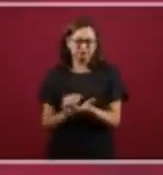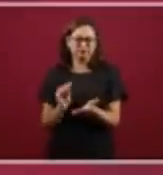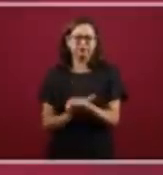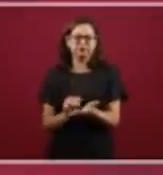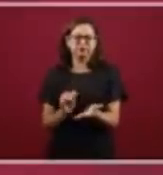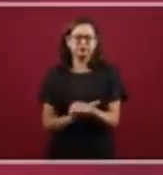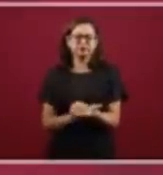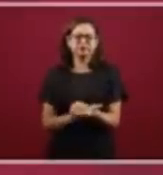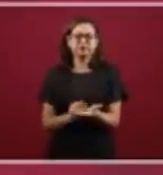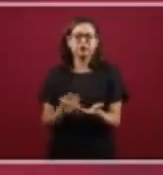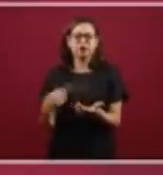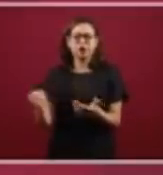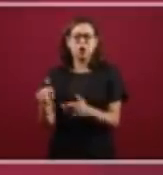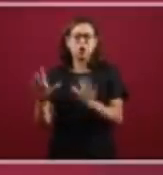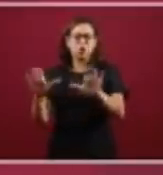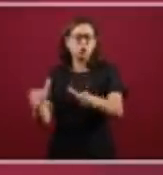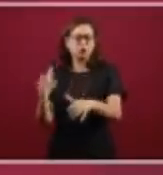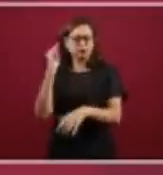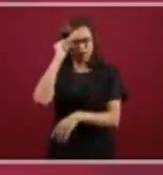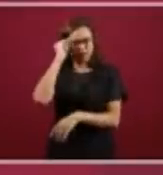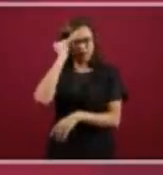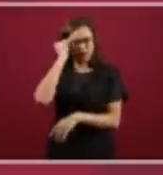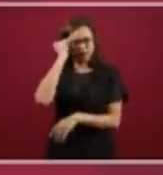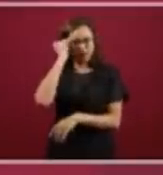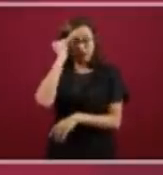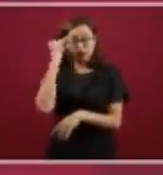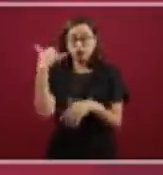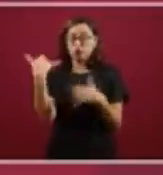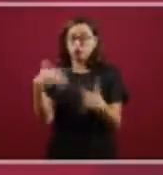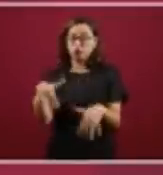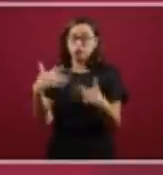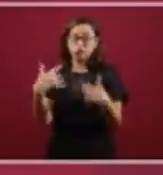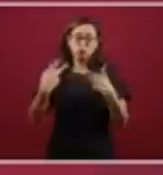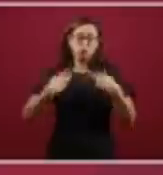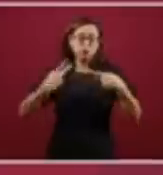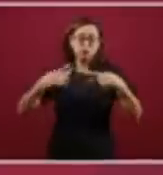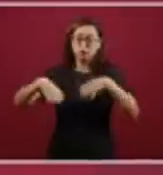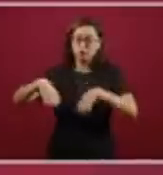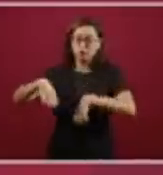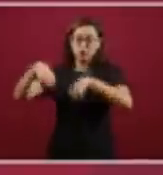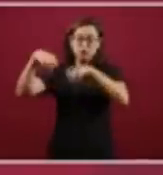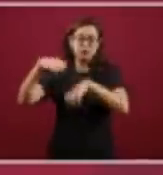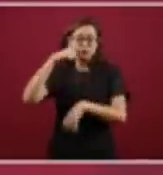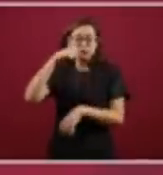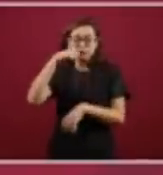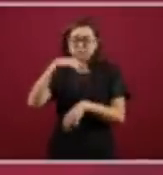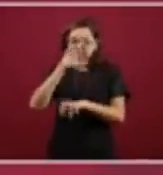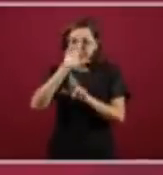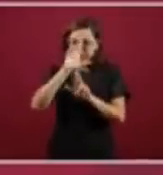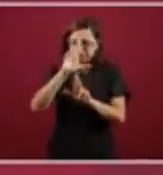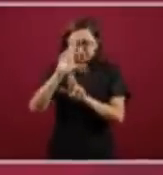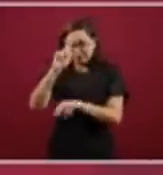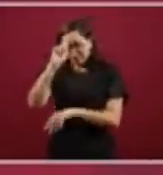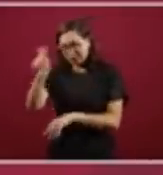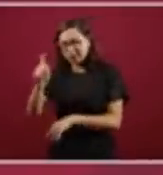En las comunidades indígenas se respeta mucho al adulto mayor y es